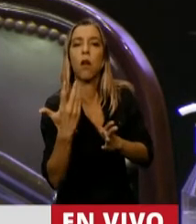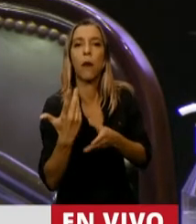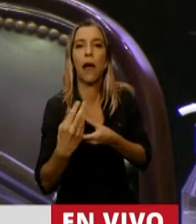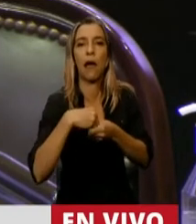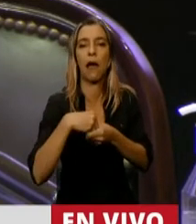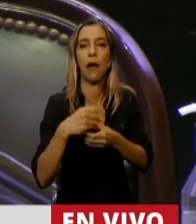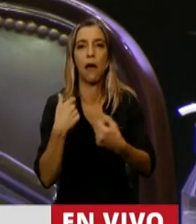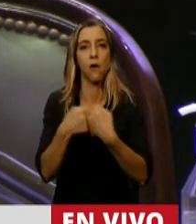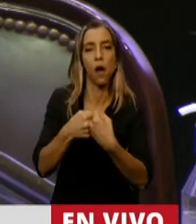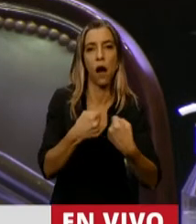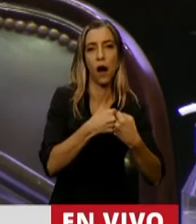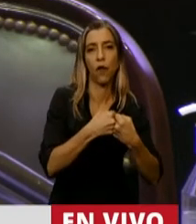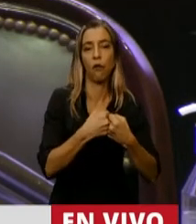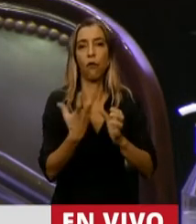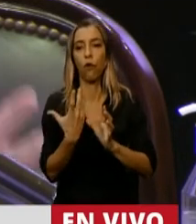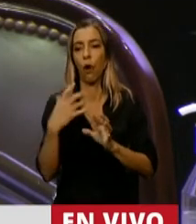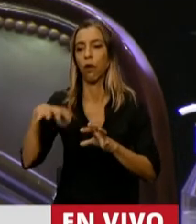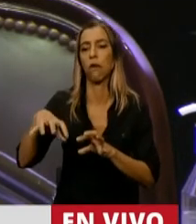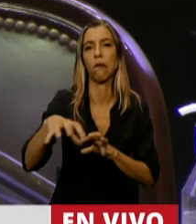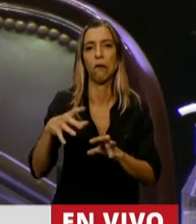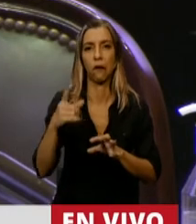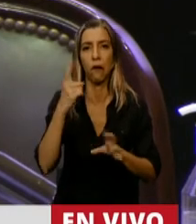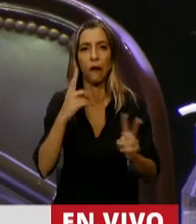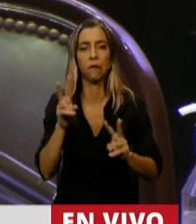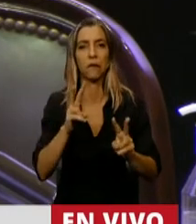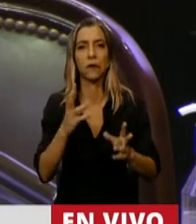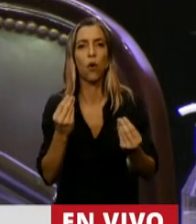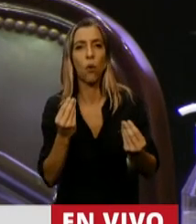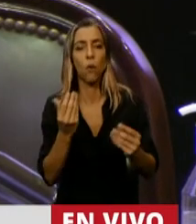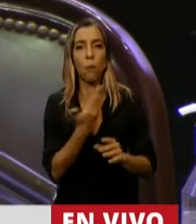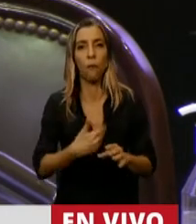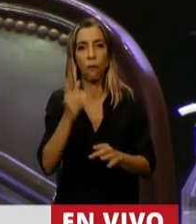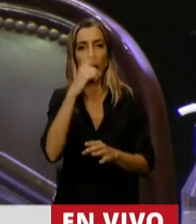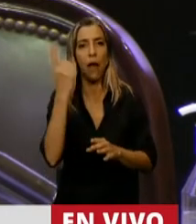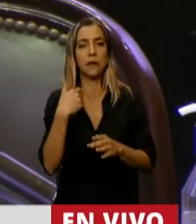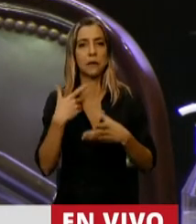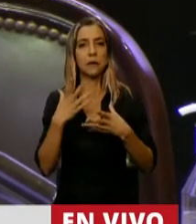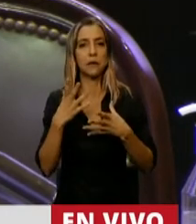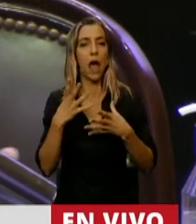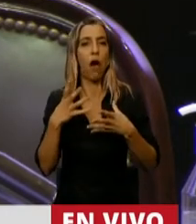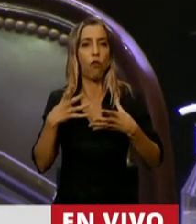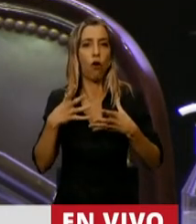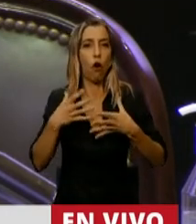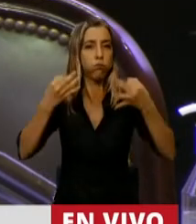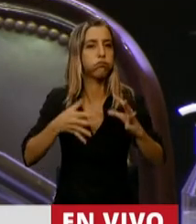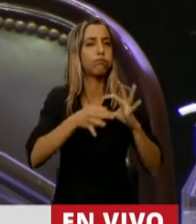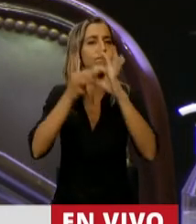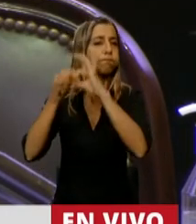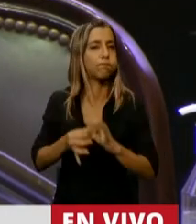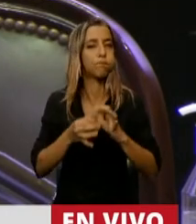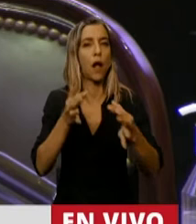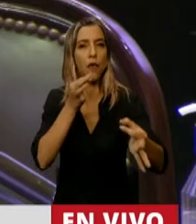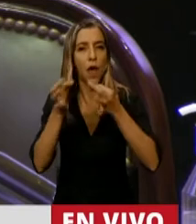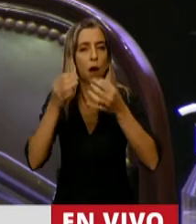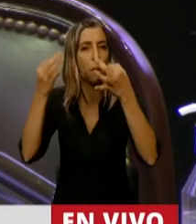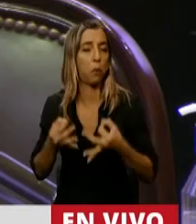entes, organismos, ampliando cada vez más el Estado y no buscar un consenso generalizado con el espacio